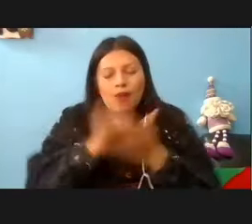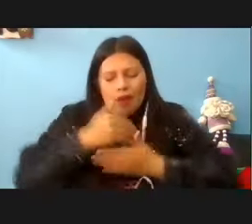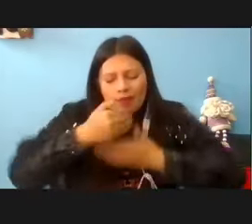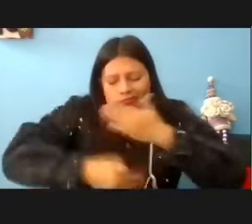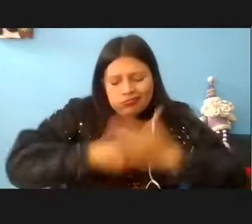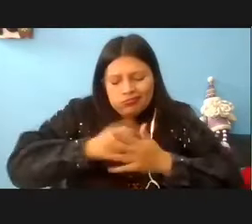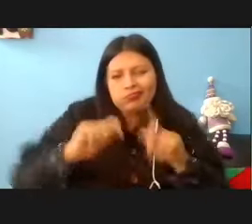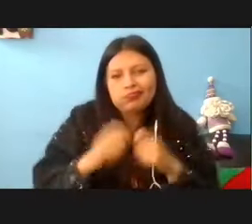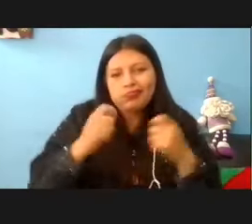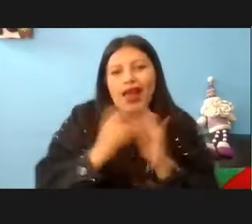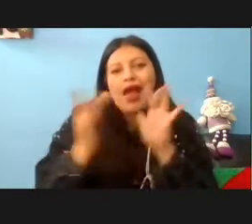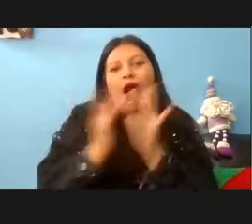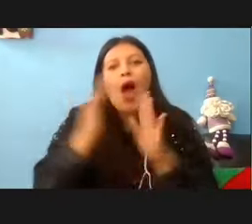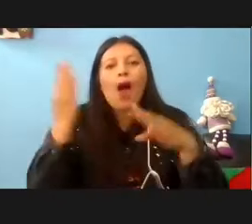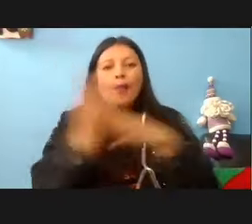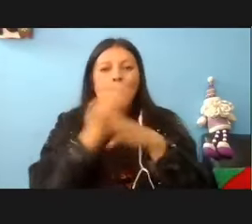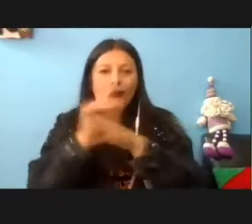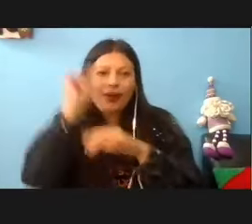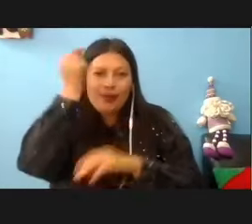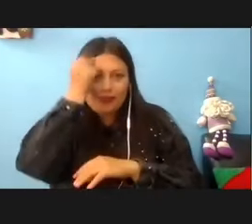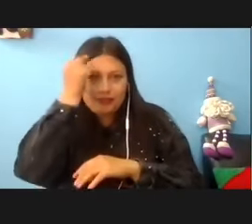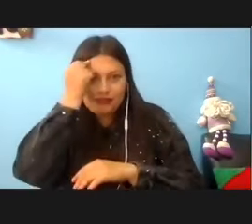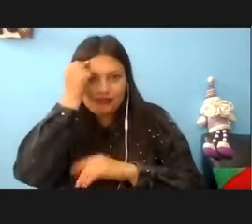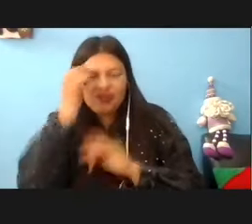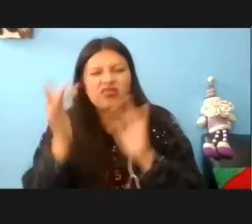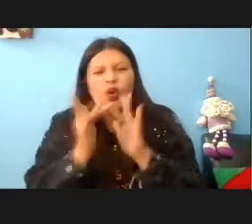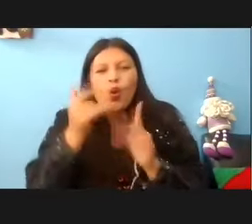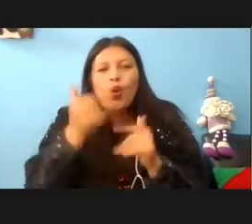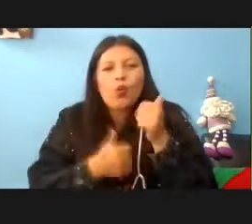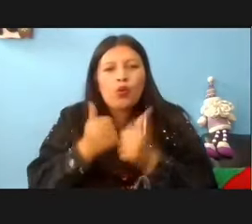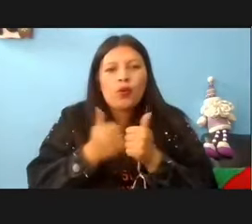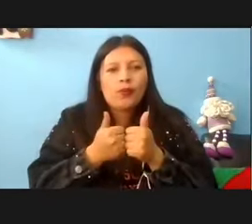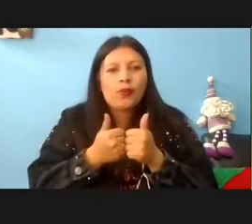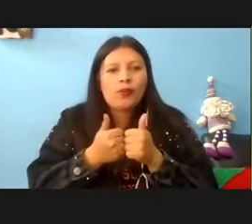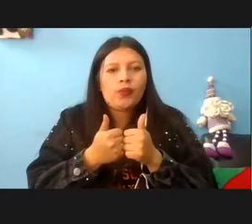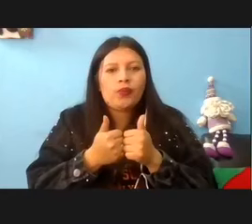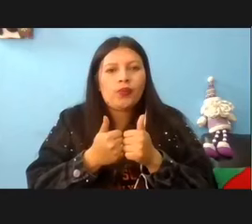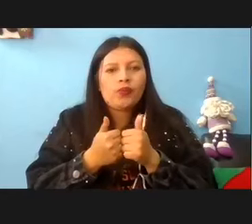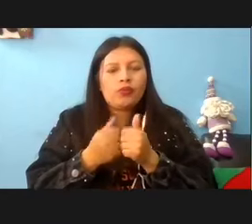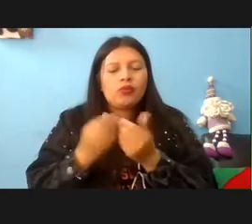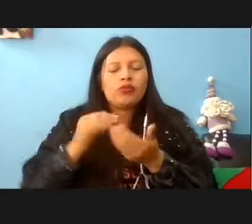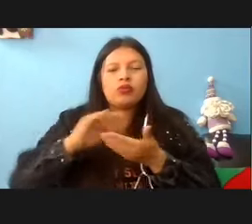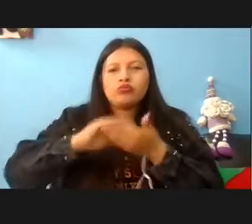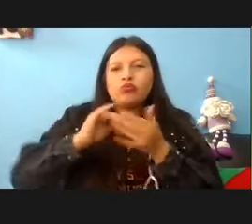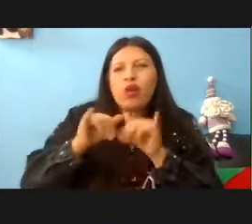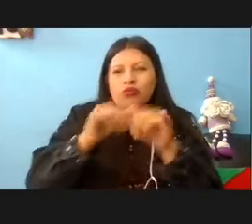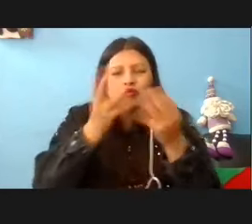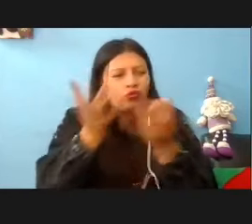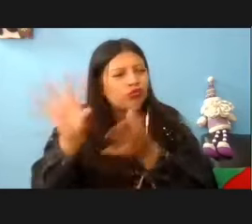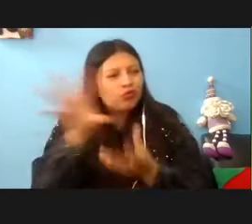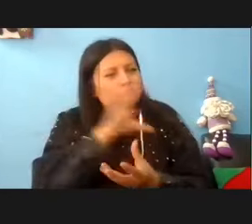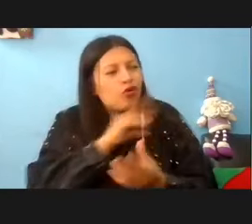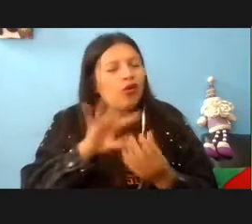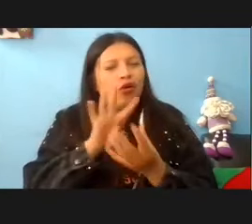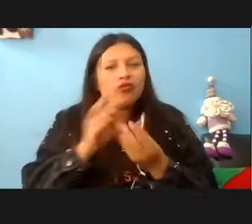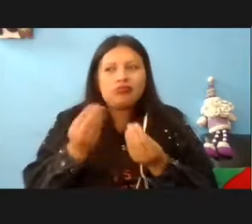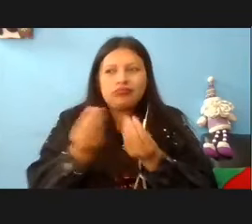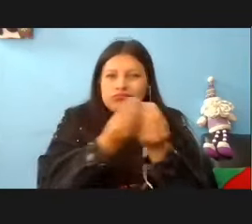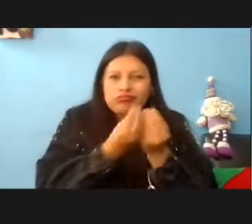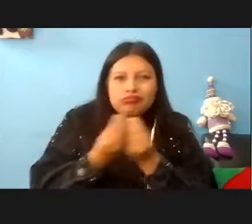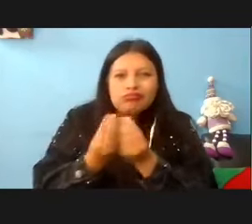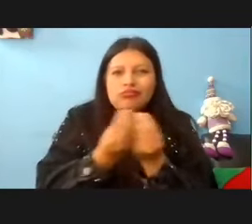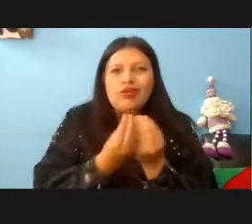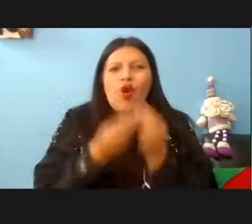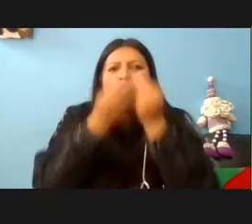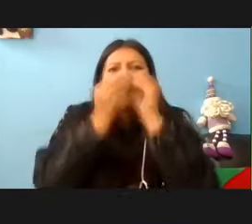en torno a los problemas de la memoria, que tienen que ver con lo común, con lo colectivo, con la configuración de